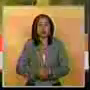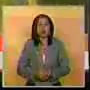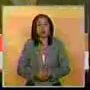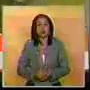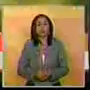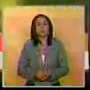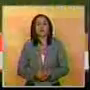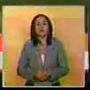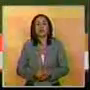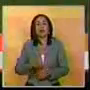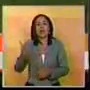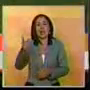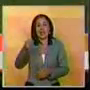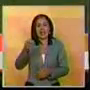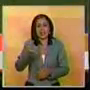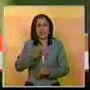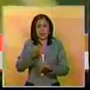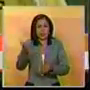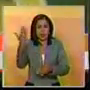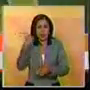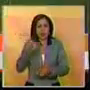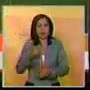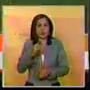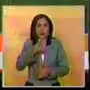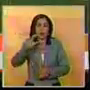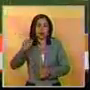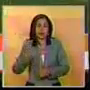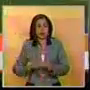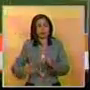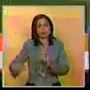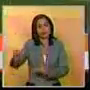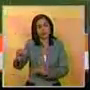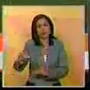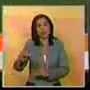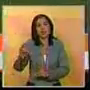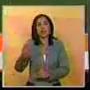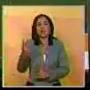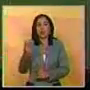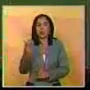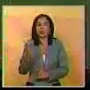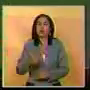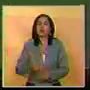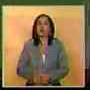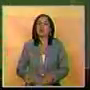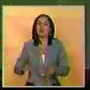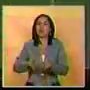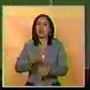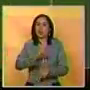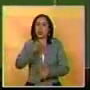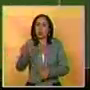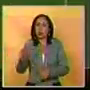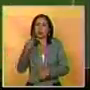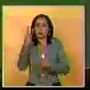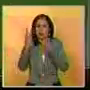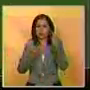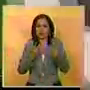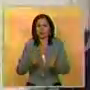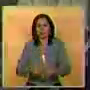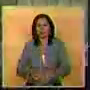en la ida el Getafe había ganado 1-0 y avanza a la siguiente fase por el doble valor del gol de visitante.